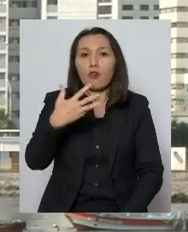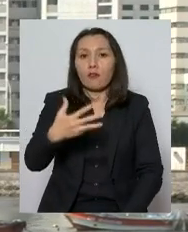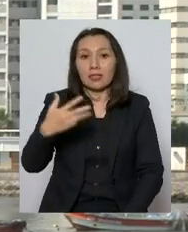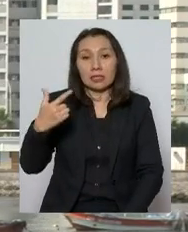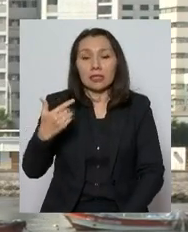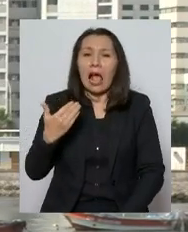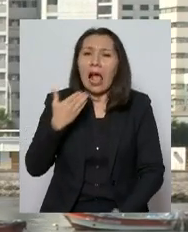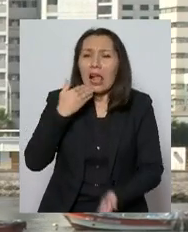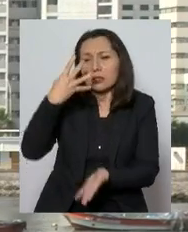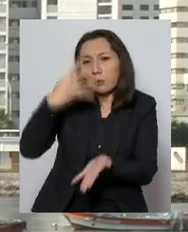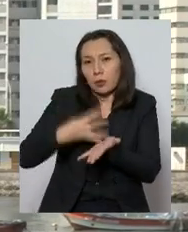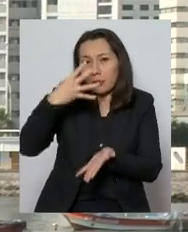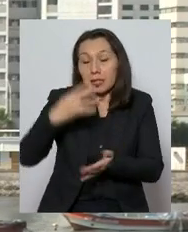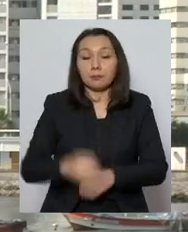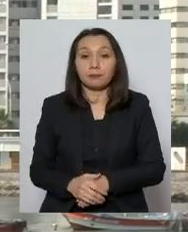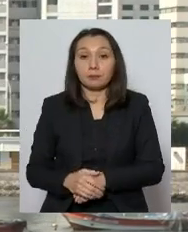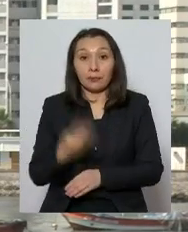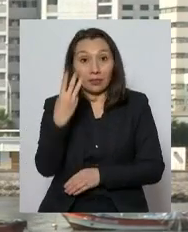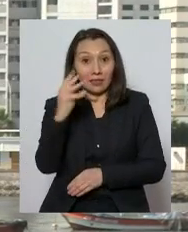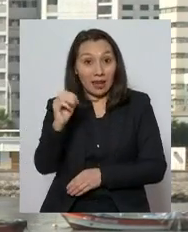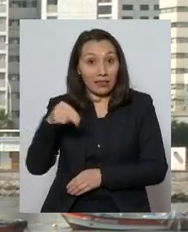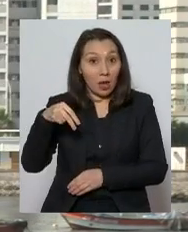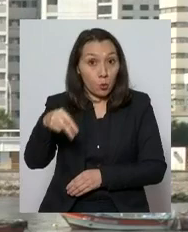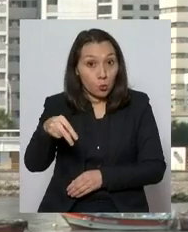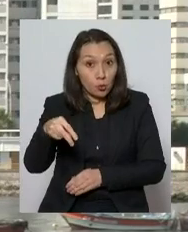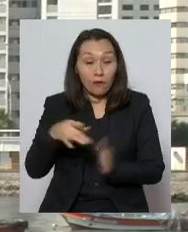3.997, casi 4.000. Y el 30 de junio,